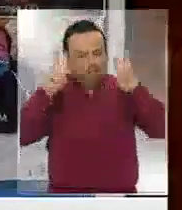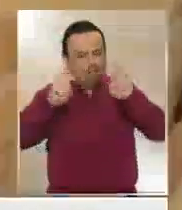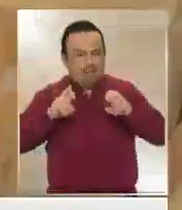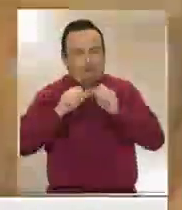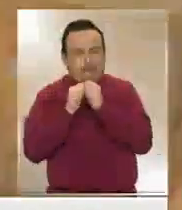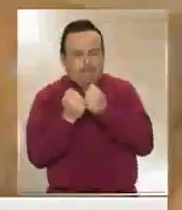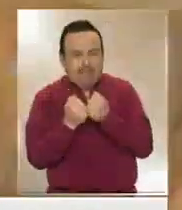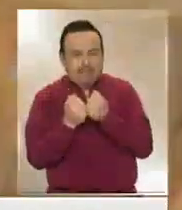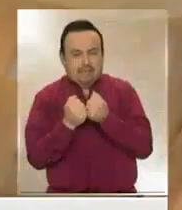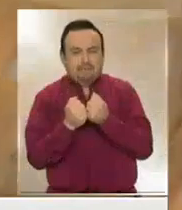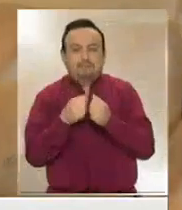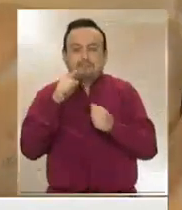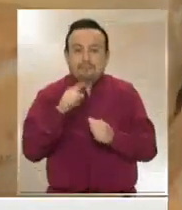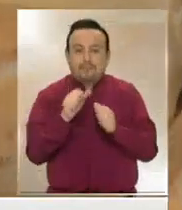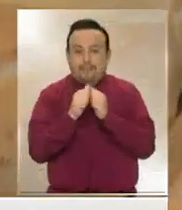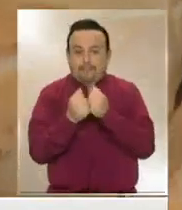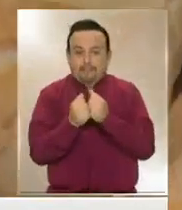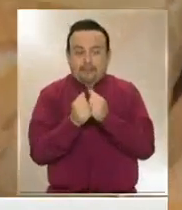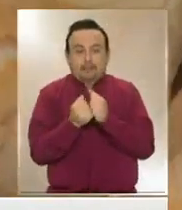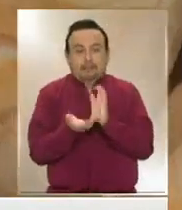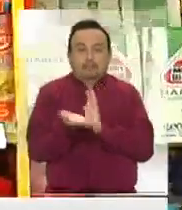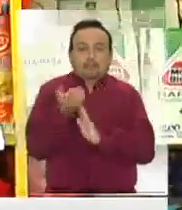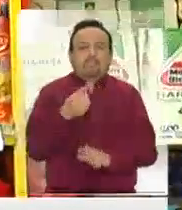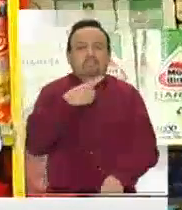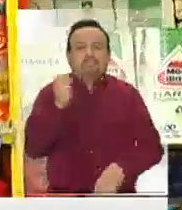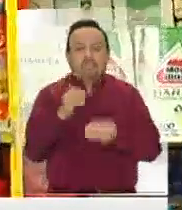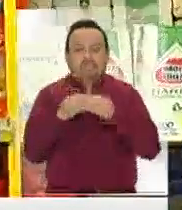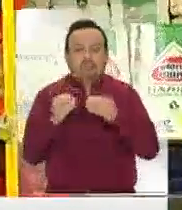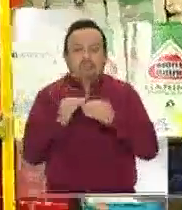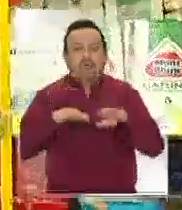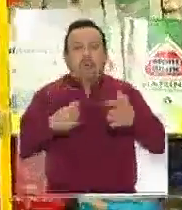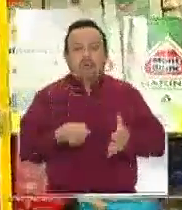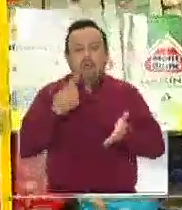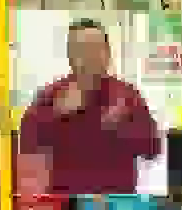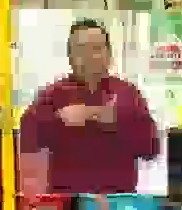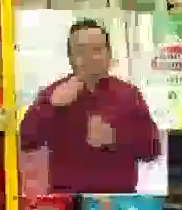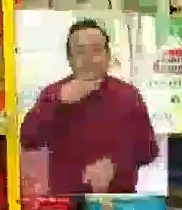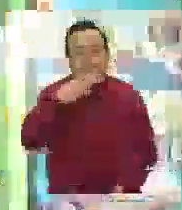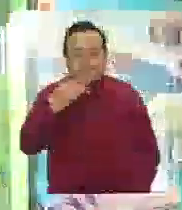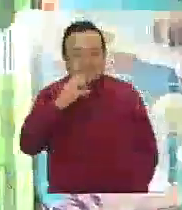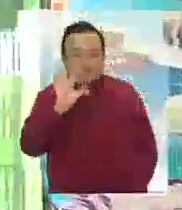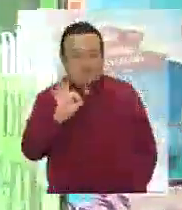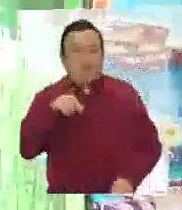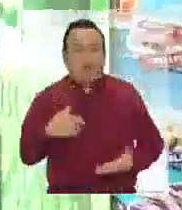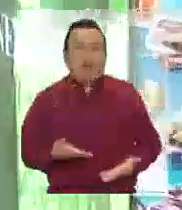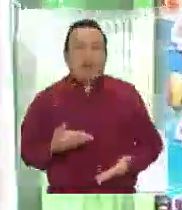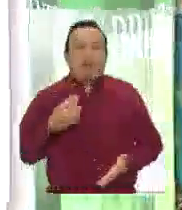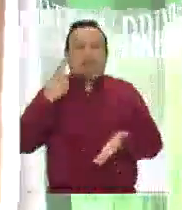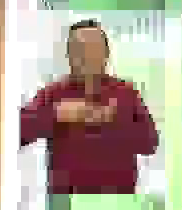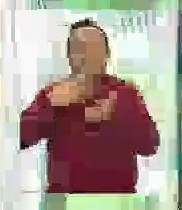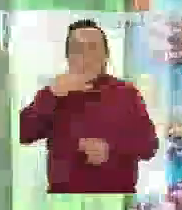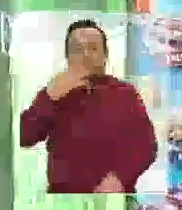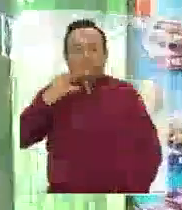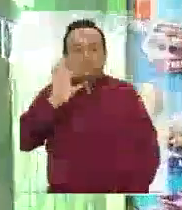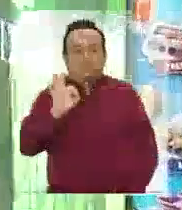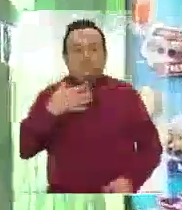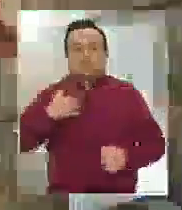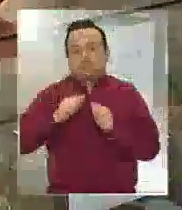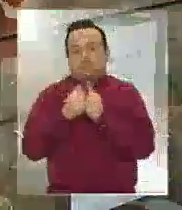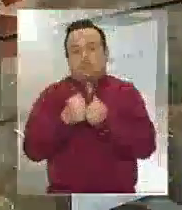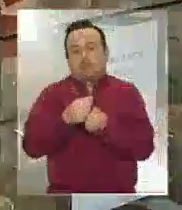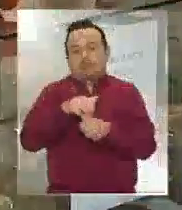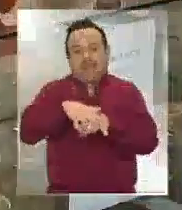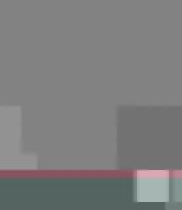el pan. El pan ha subido 100 pesos el kilo, estaba en 1.350, ahora está en 1.450. Estamos haciendo un amasado, tenemos